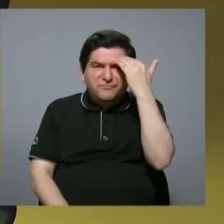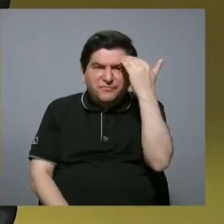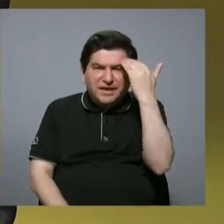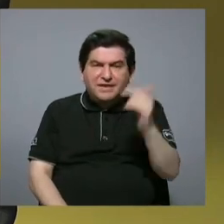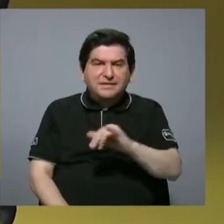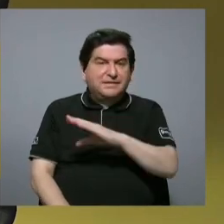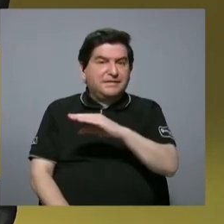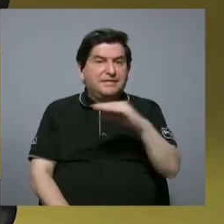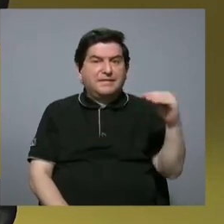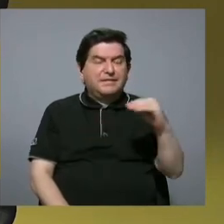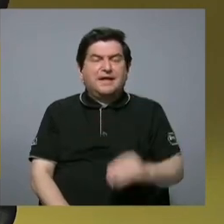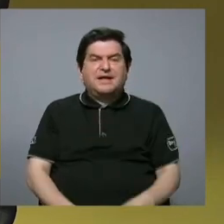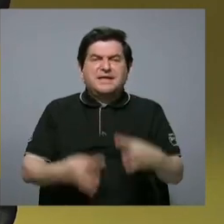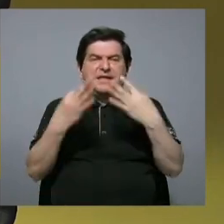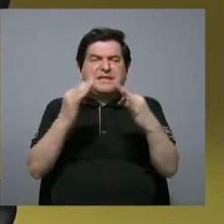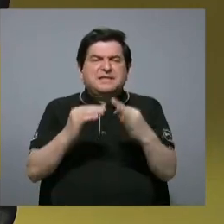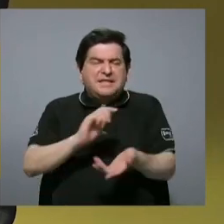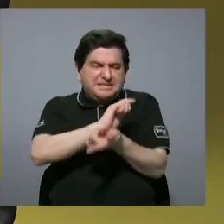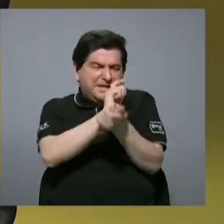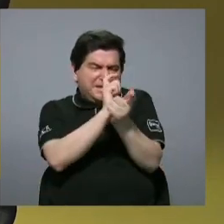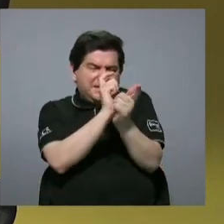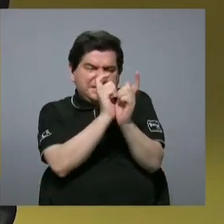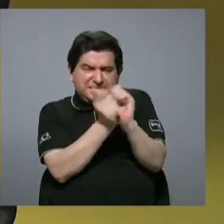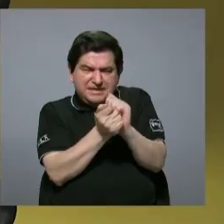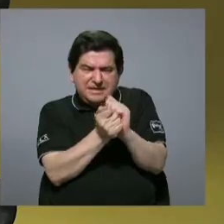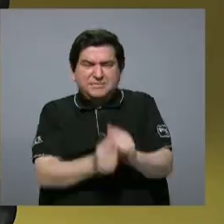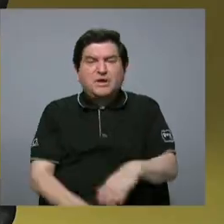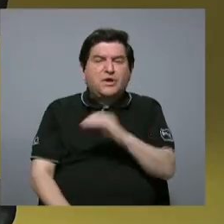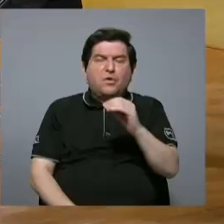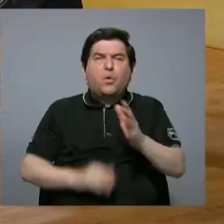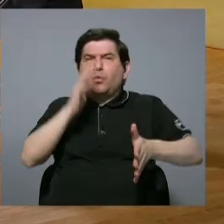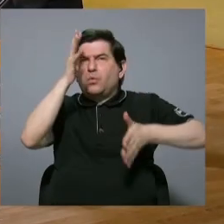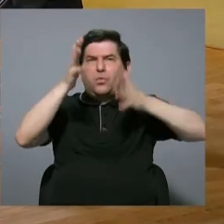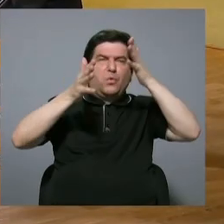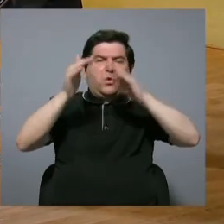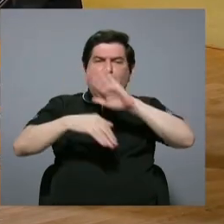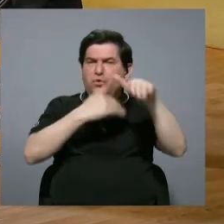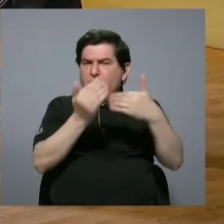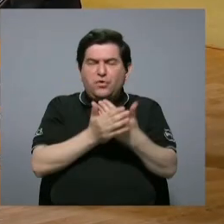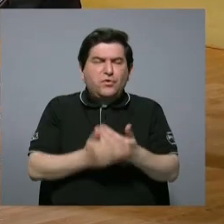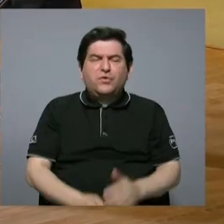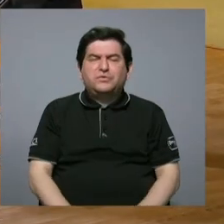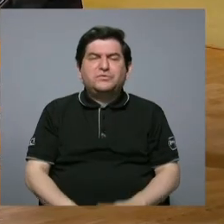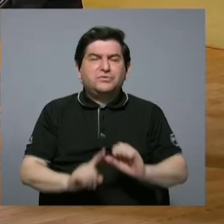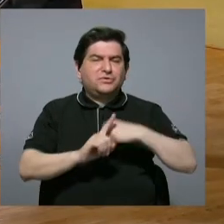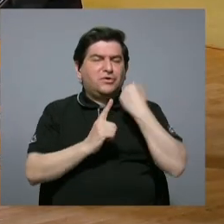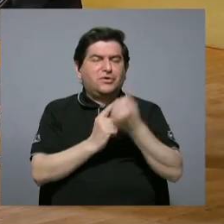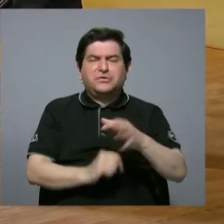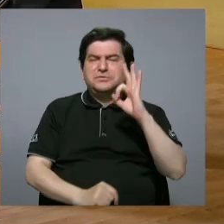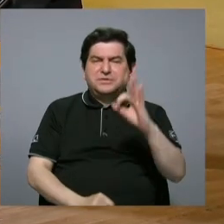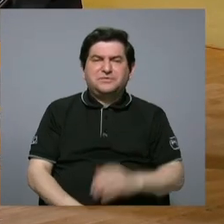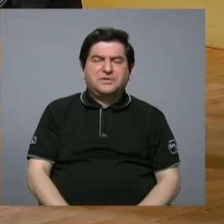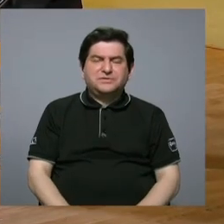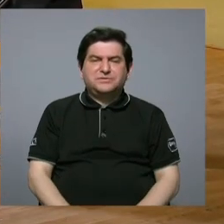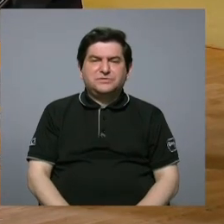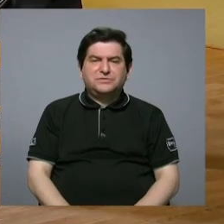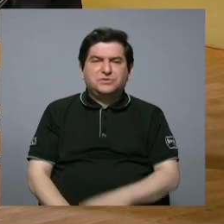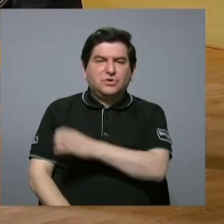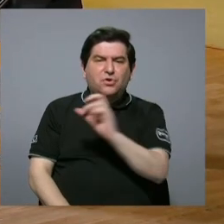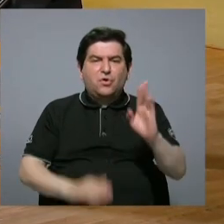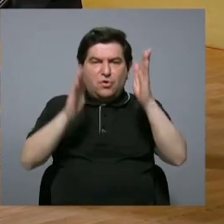también mucho de tergiversación y de invento, ¿verdad? No es que todo fue una luna de miel y que los ticos eran los buenos y